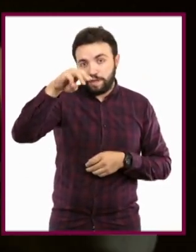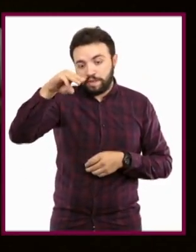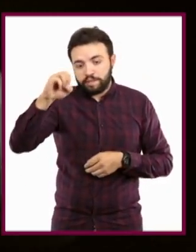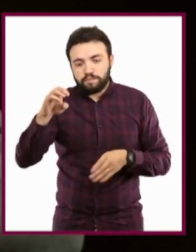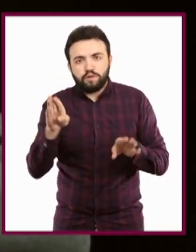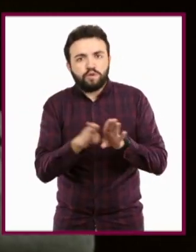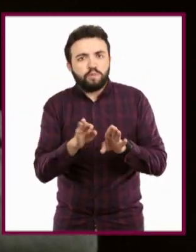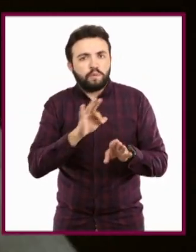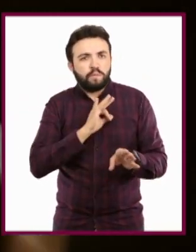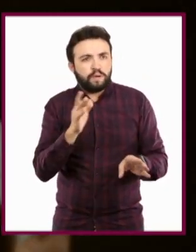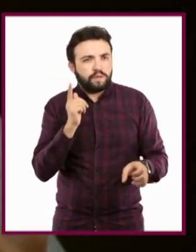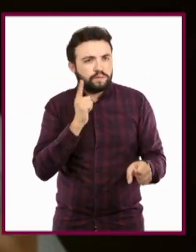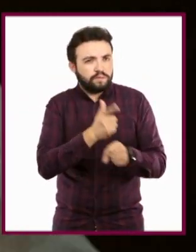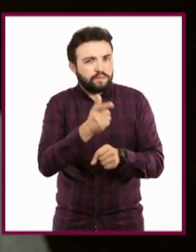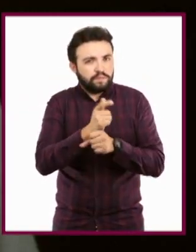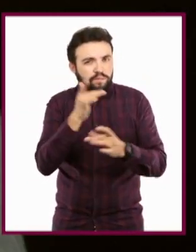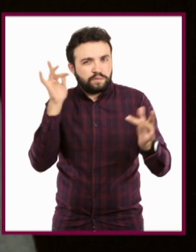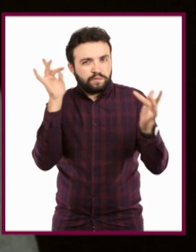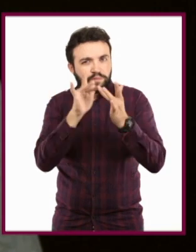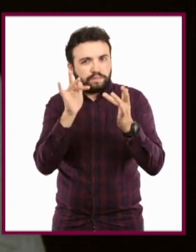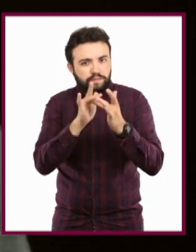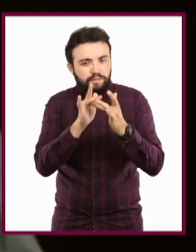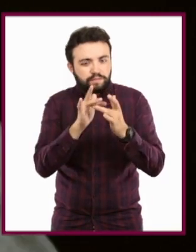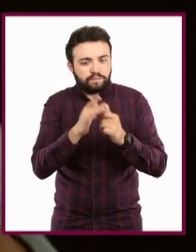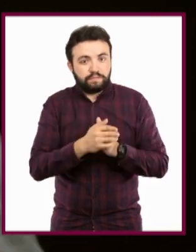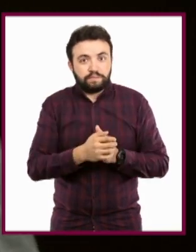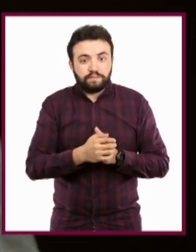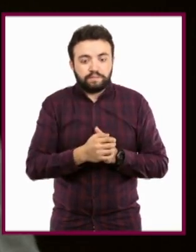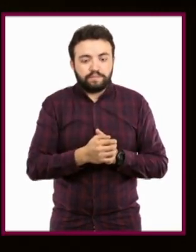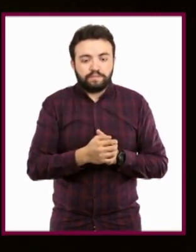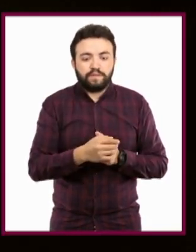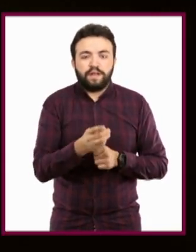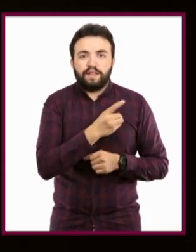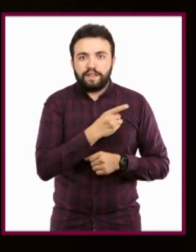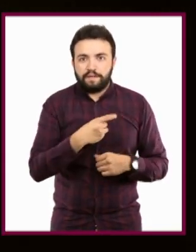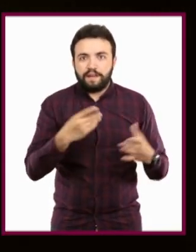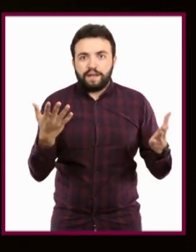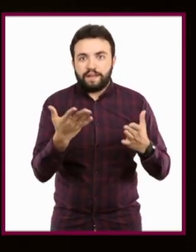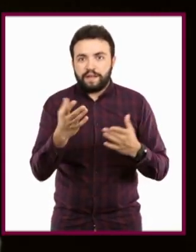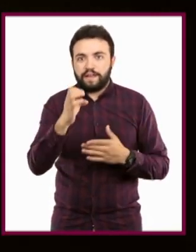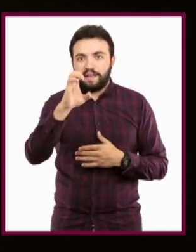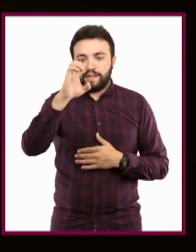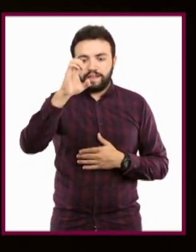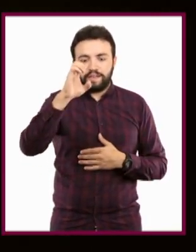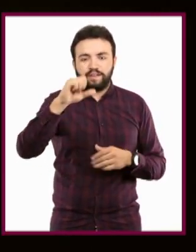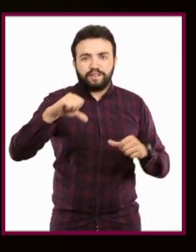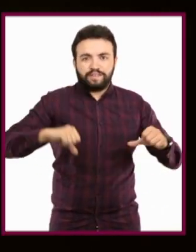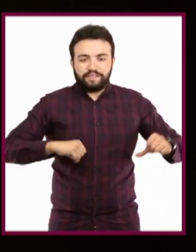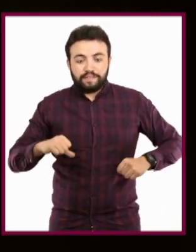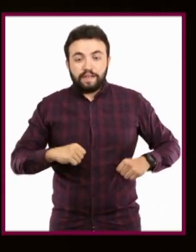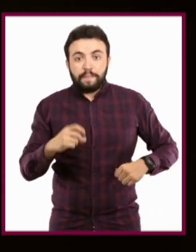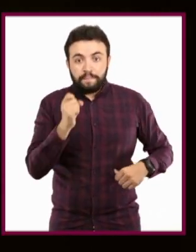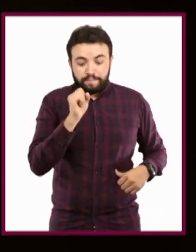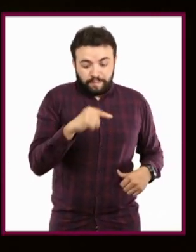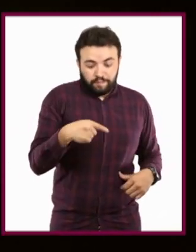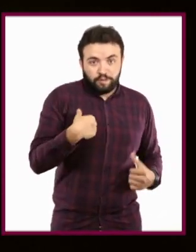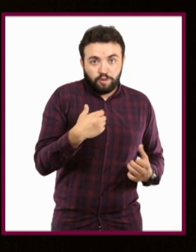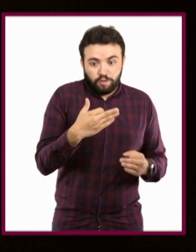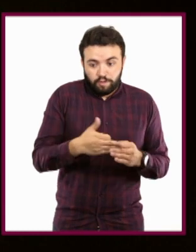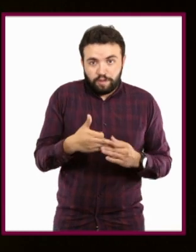percibir conexiones, o sea que, agárrense, hacer stand-up. Esto mismo que yo hago para ustedes es un ejemplo